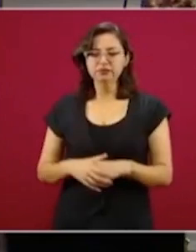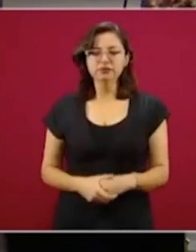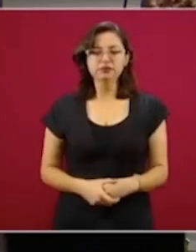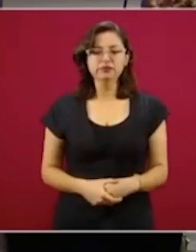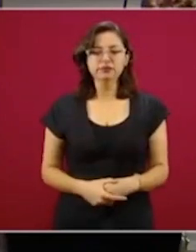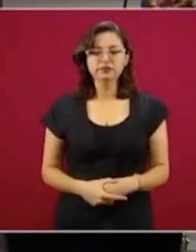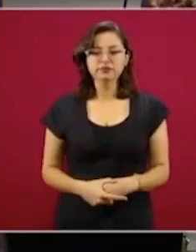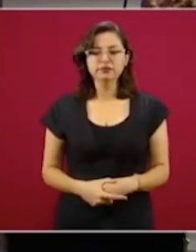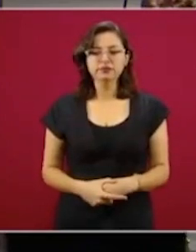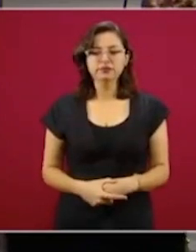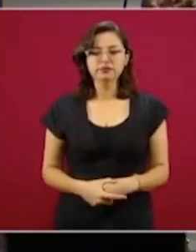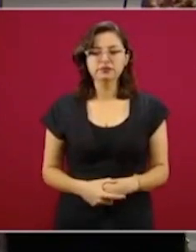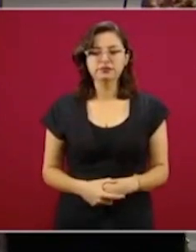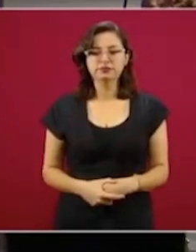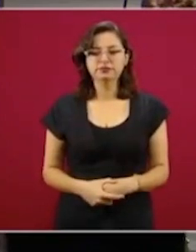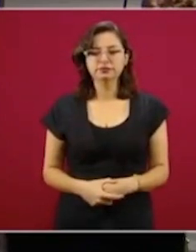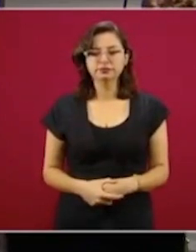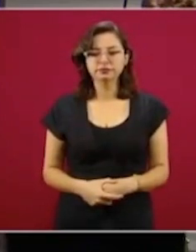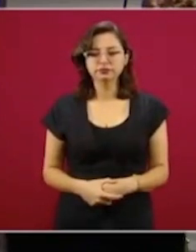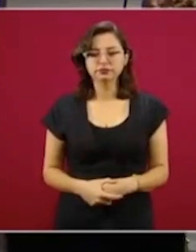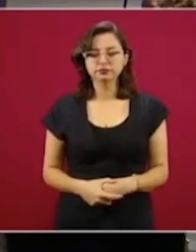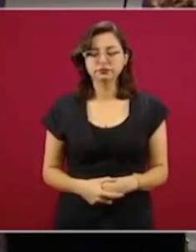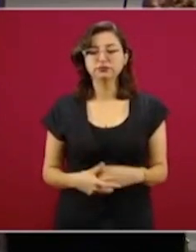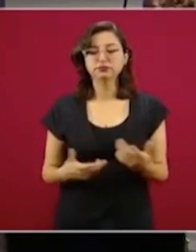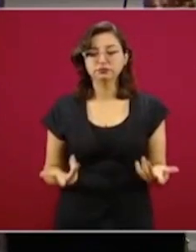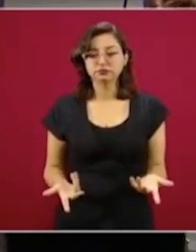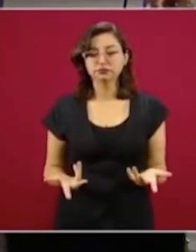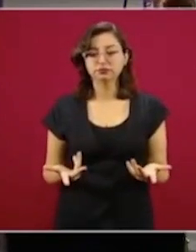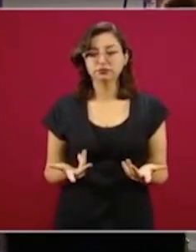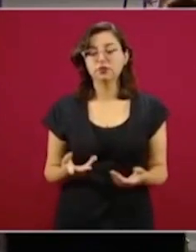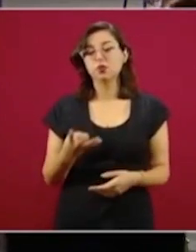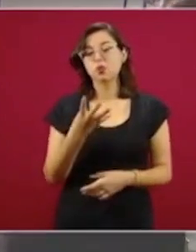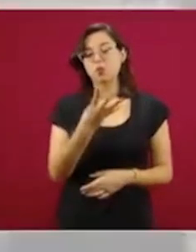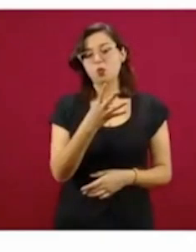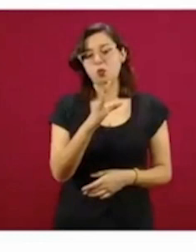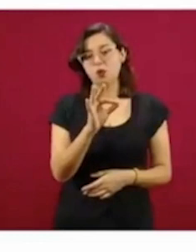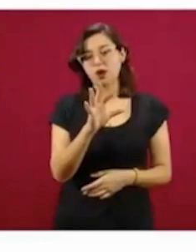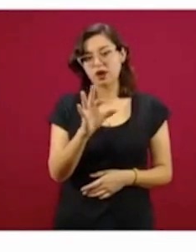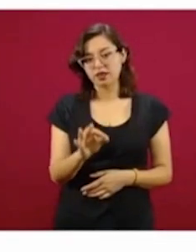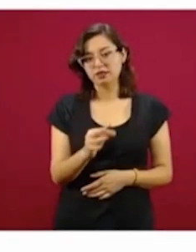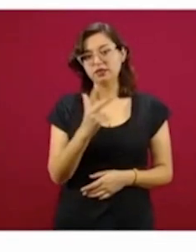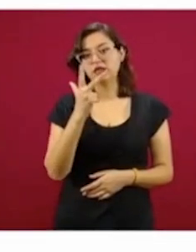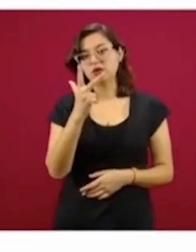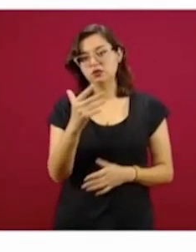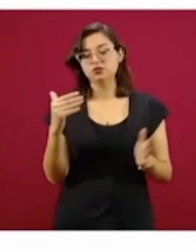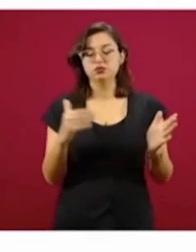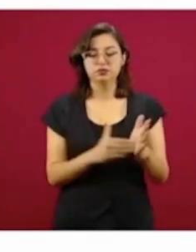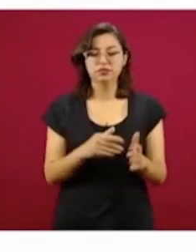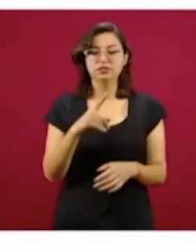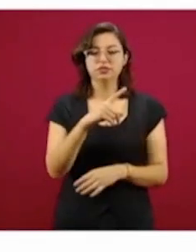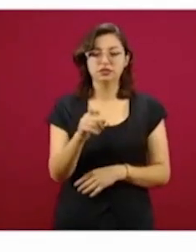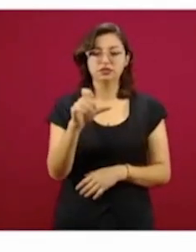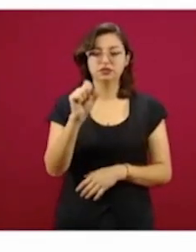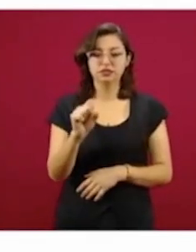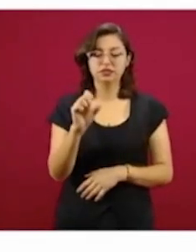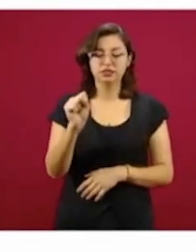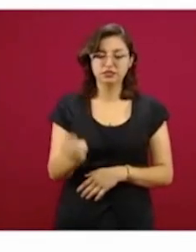qué equivale a 48 mil 163 planteles educativos